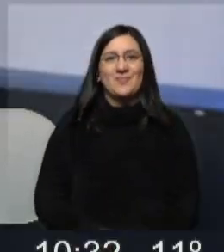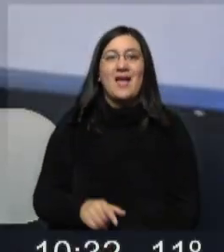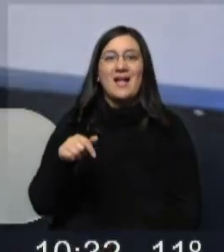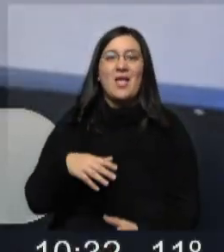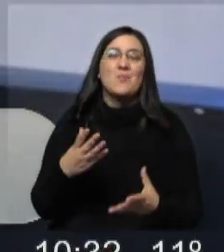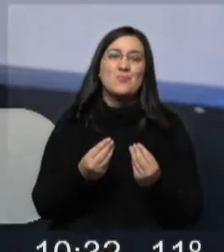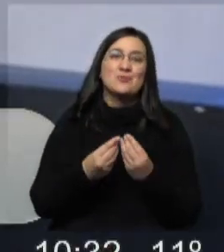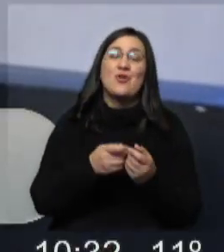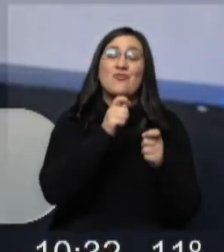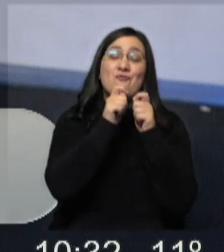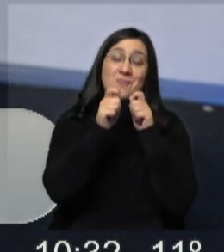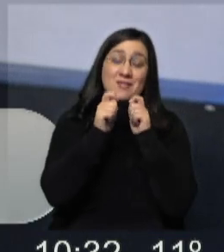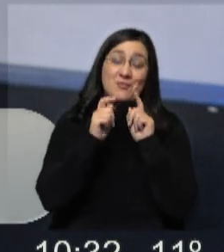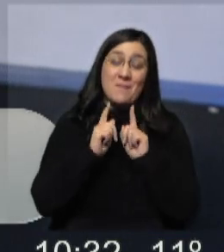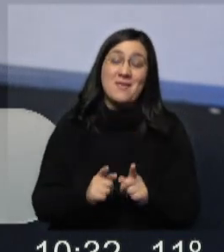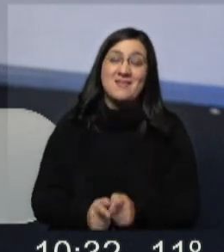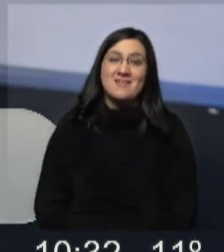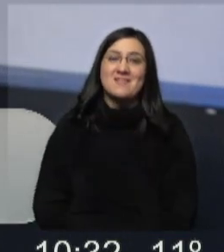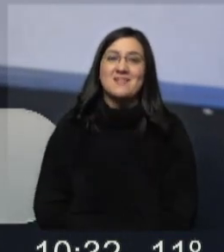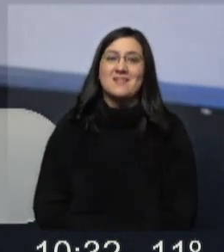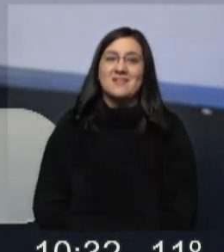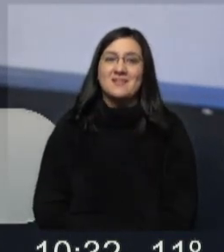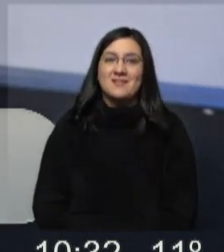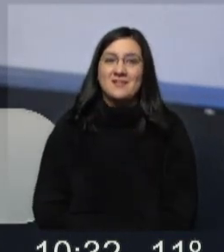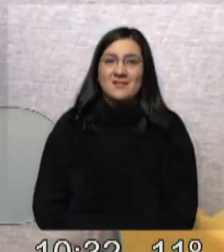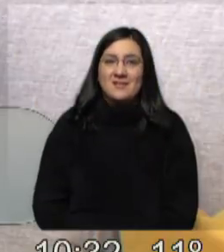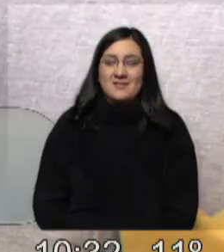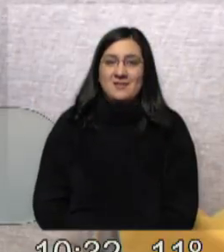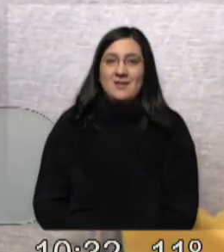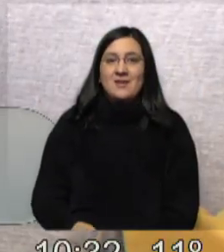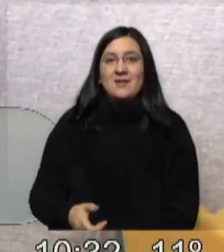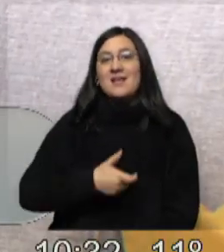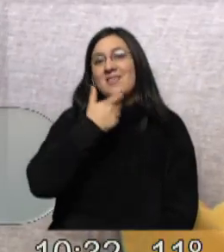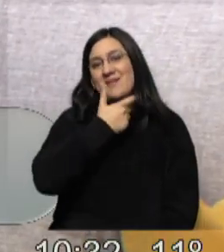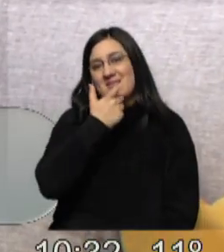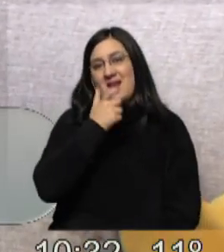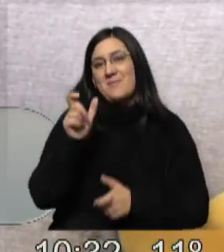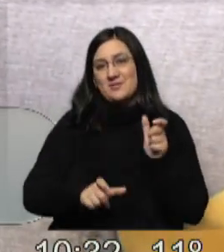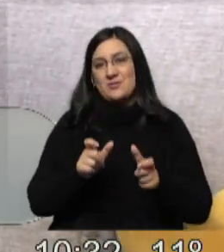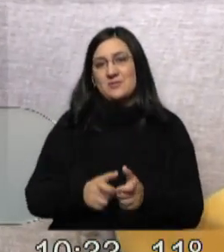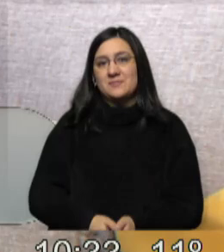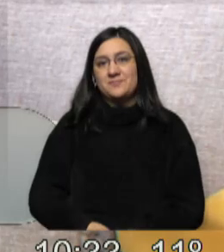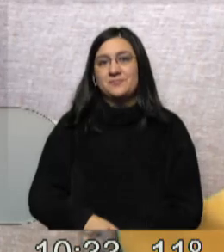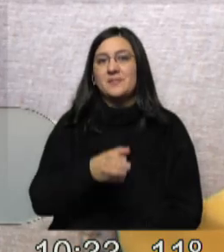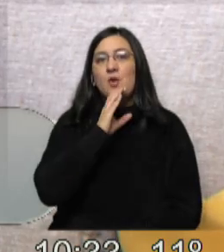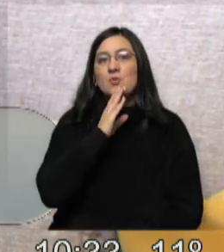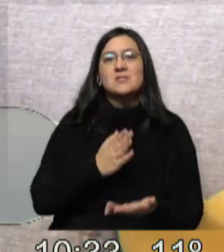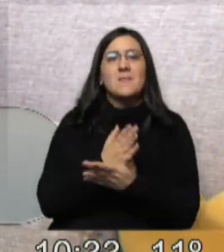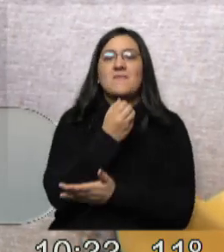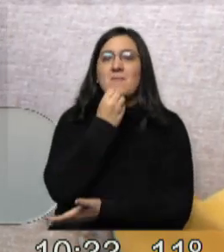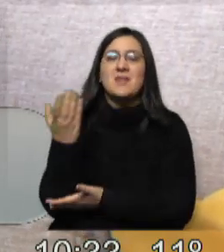Acá hay mucho, todos los programas. Los informativos hacen humor. Bueno, mirá, porque parece que fuera todo de humor. No, hay que divertir a la gente, el humor siempre es